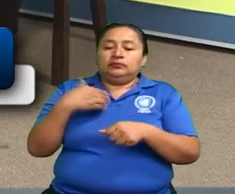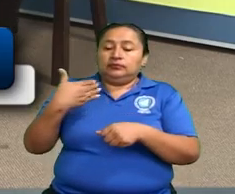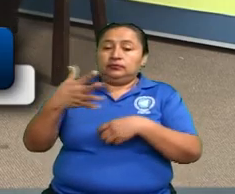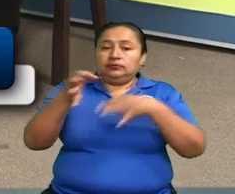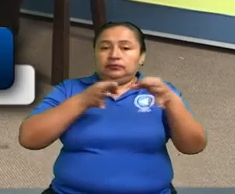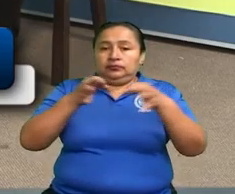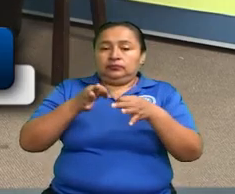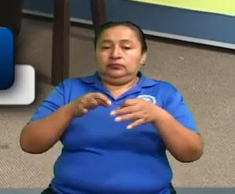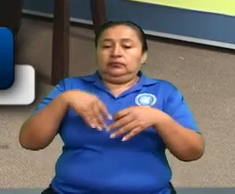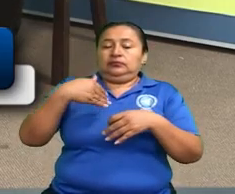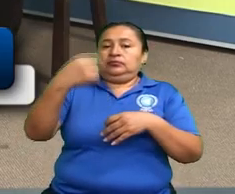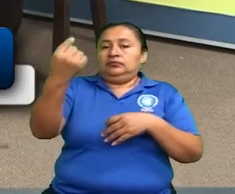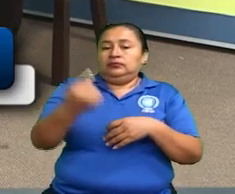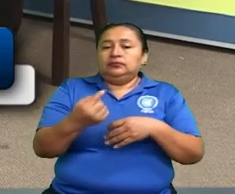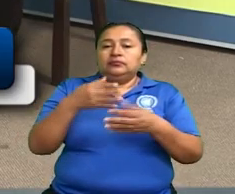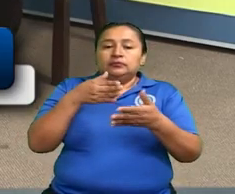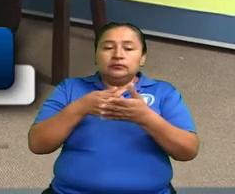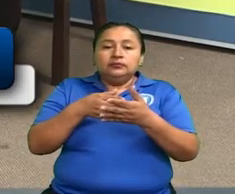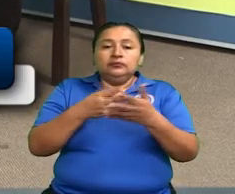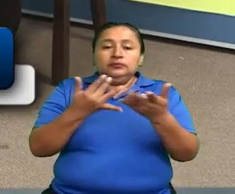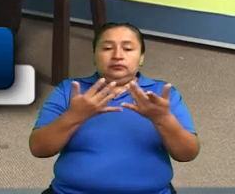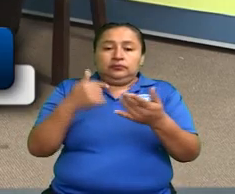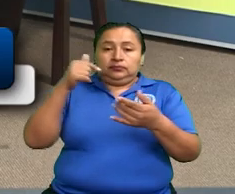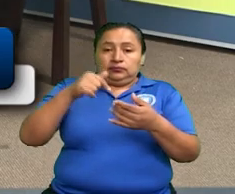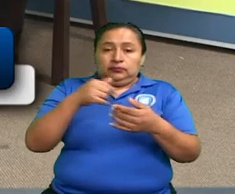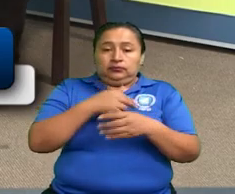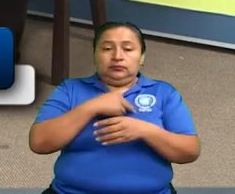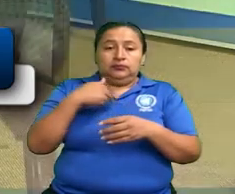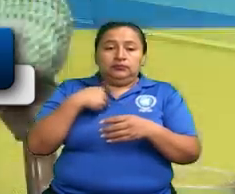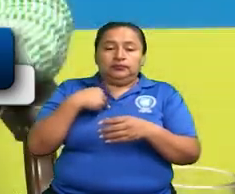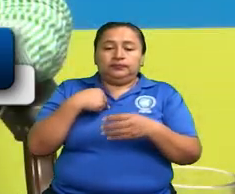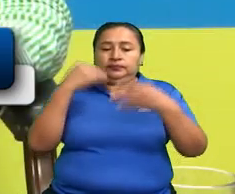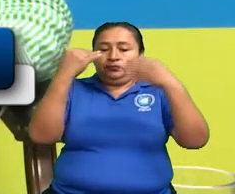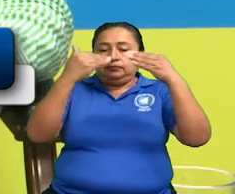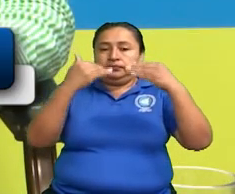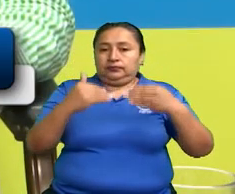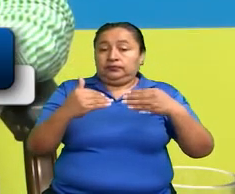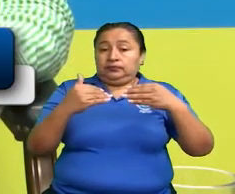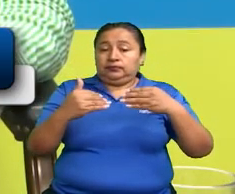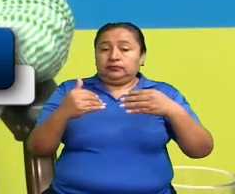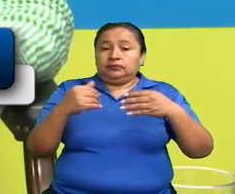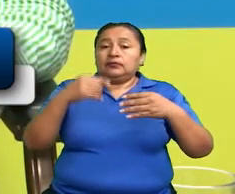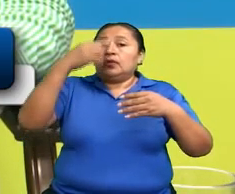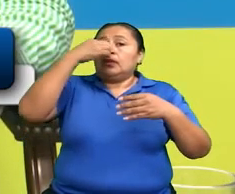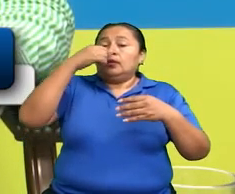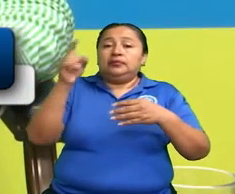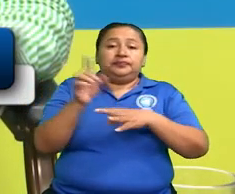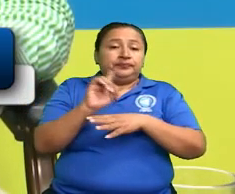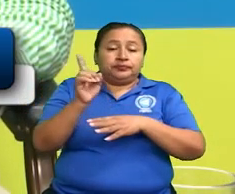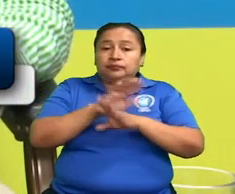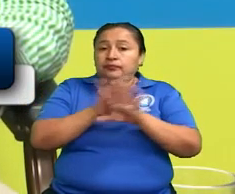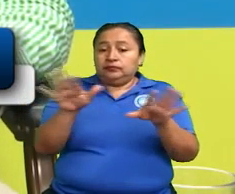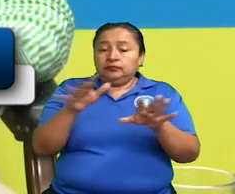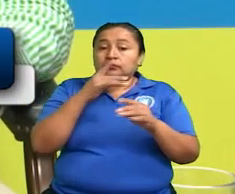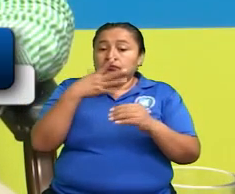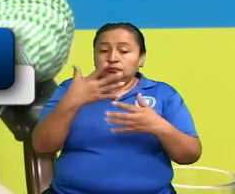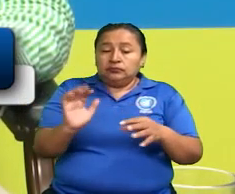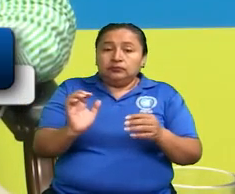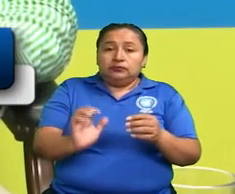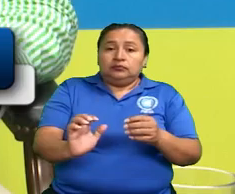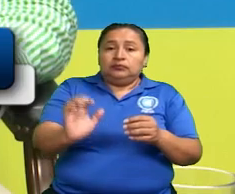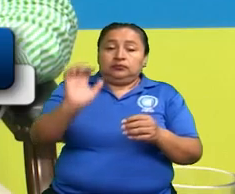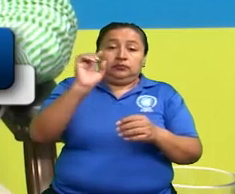cuando vengamos de la siguiente pausa, ¿le parece? Okay. Porque el esquema de vacuna no solo no termina cuando el niño o la